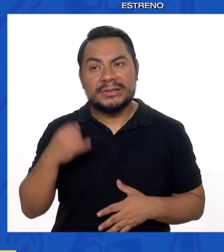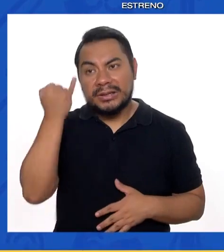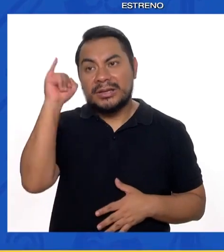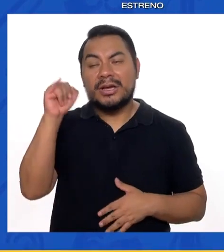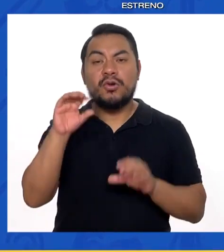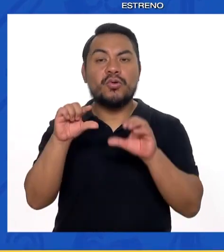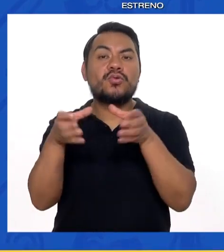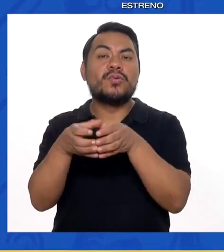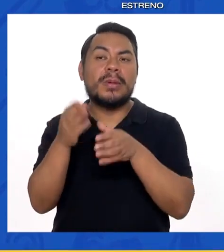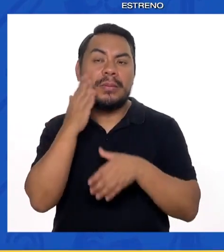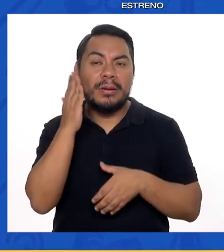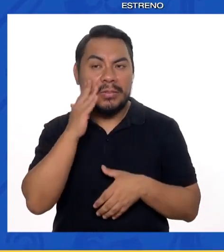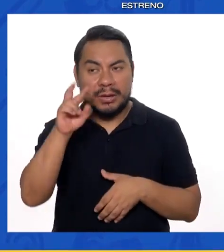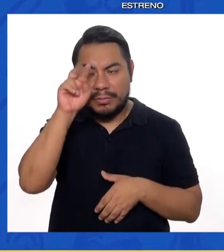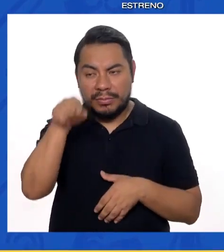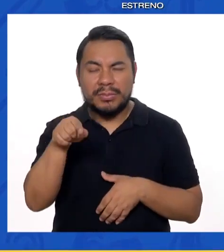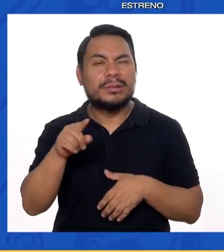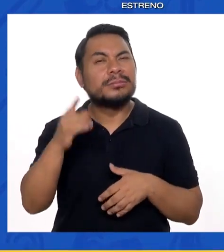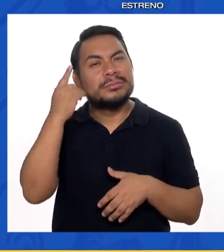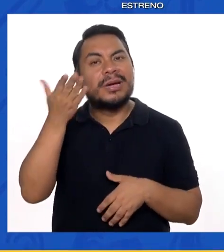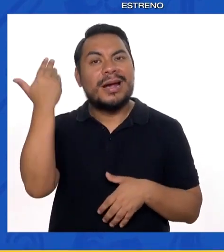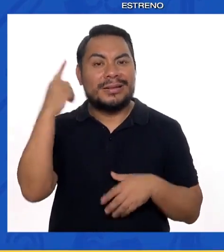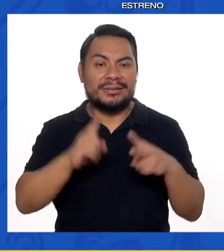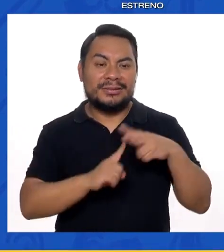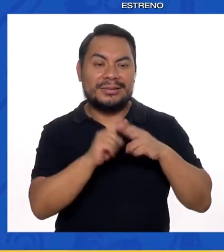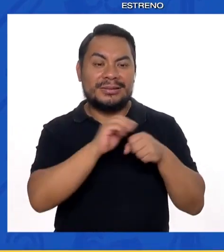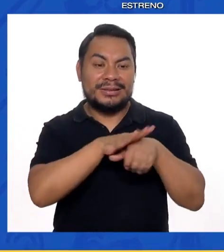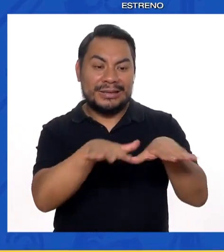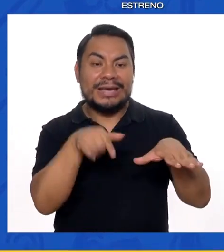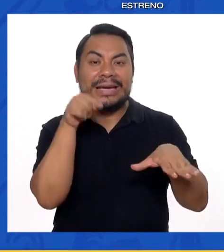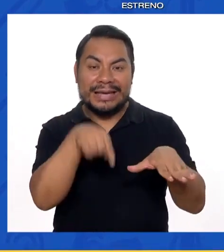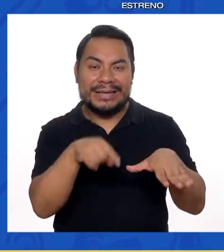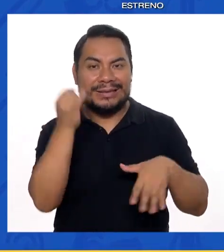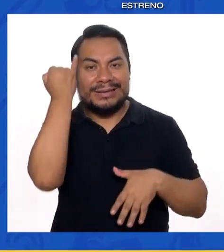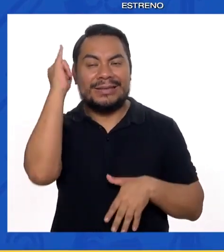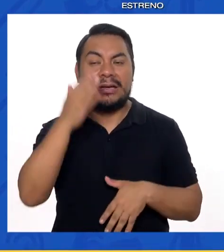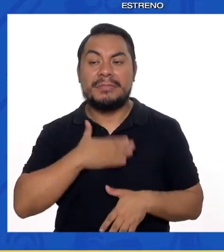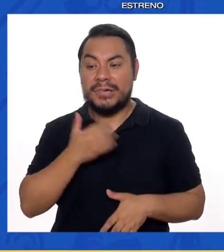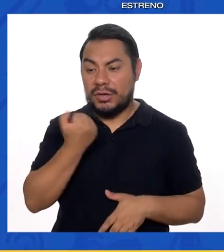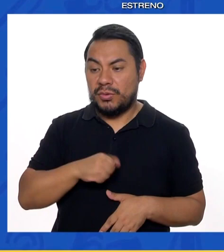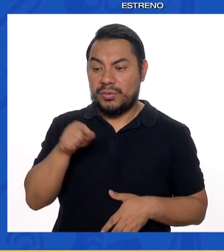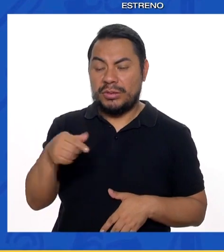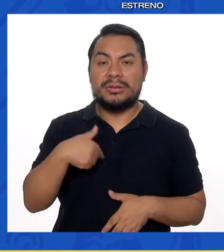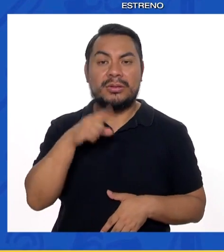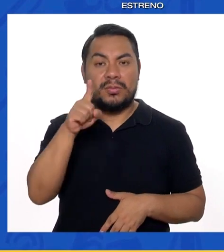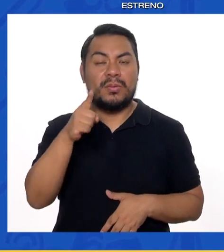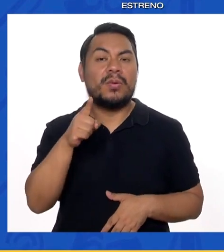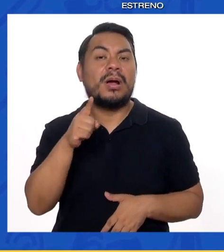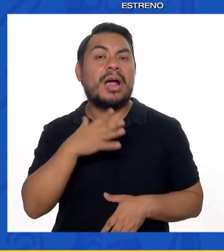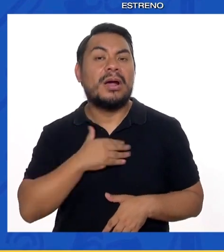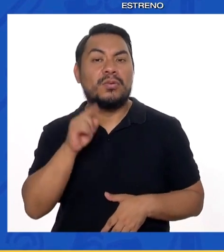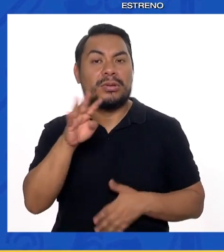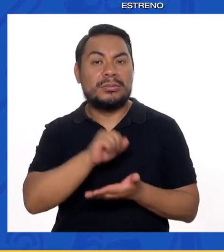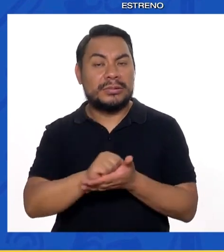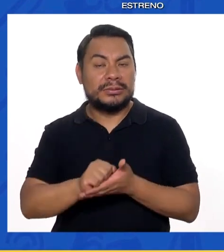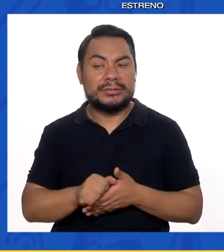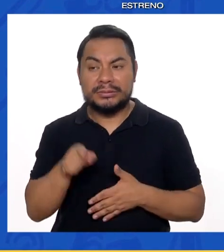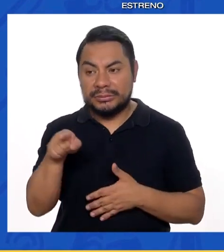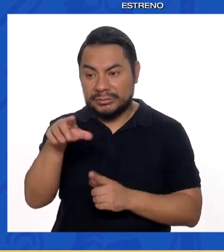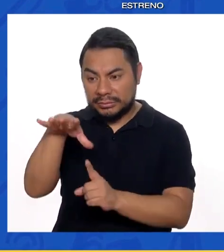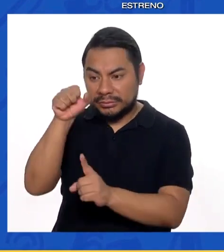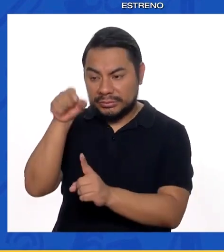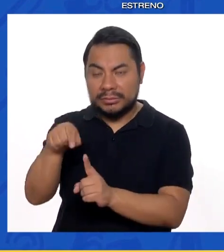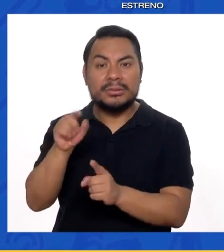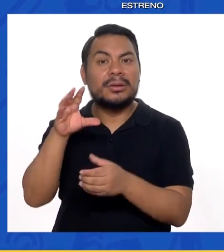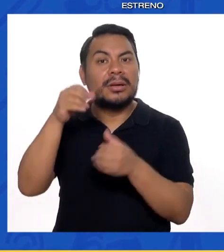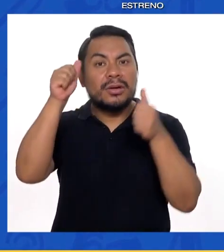La idea de crear el grupo Mamás Azules del Perú surgió en medio de la pandemia. Mi hijo, al tener 1 año y 4 meses, fue diagnosticado dentro